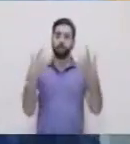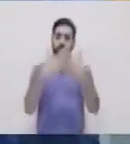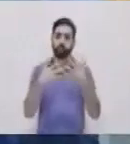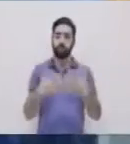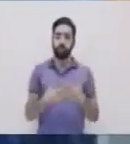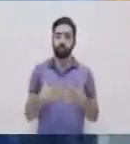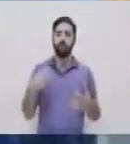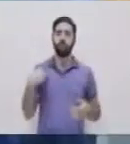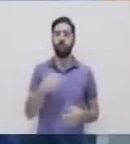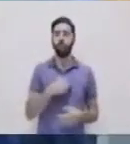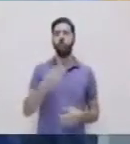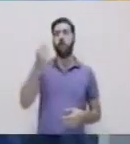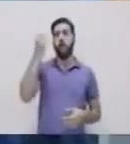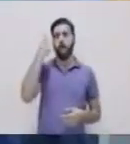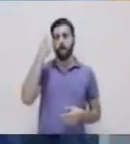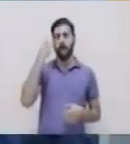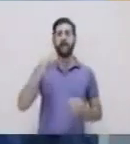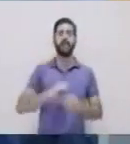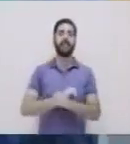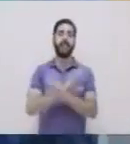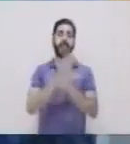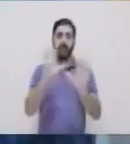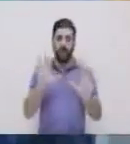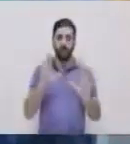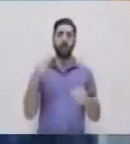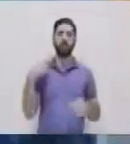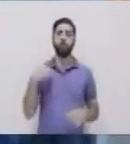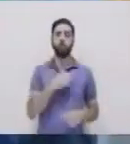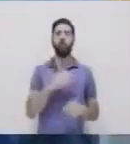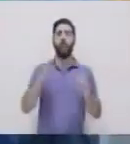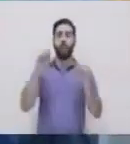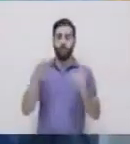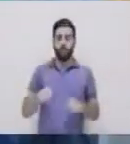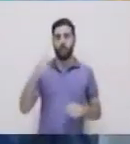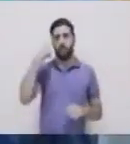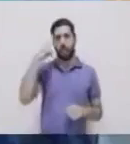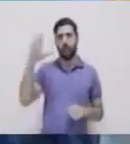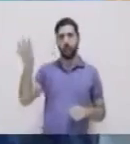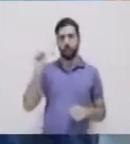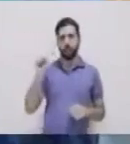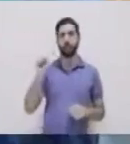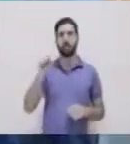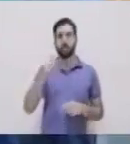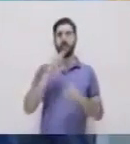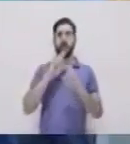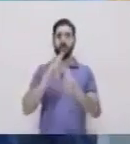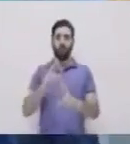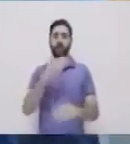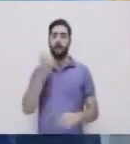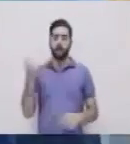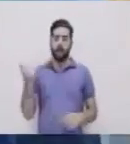quiere decir esto que estamos comprendiendo lo que nos están diciendo y nosotros tener esa capacidad de respuesta al momento que sea esto